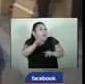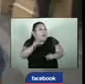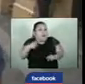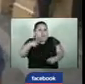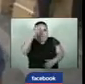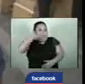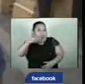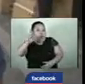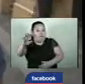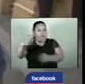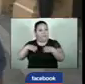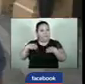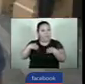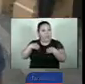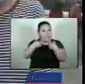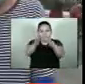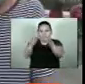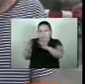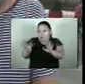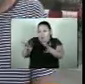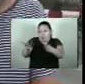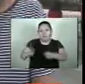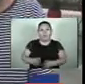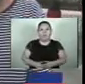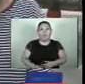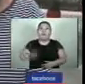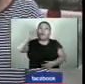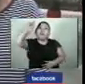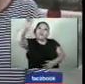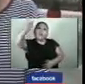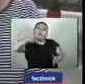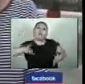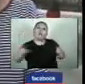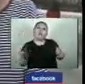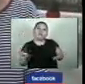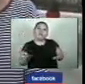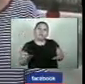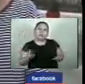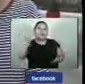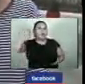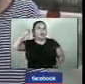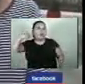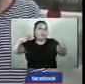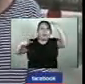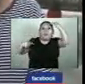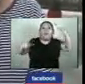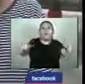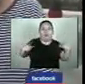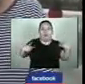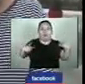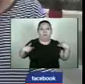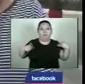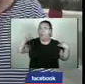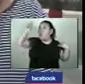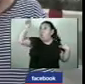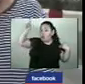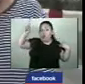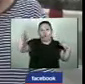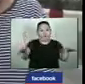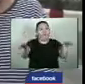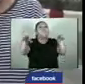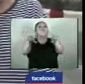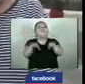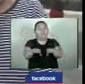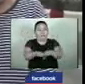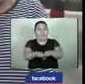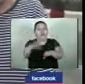no me meto en la vida de nadie, lo que quieran hacer. Porque Dios por eso hizo al hombre y a la mujer, porque es lo que Dios unió, hombre